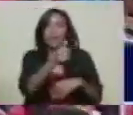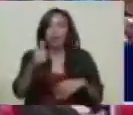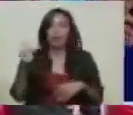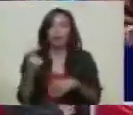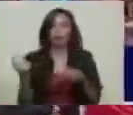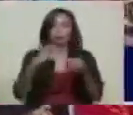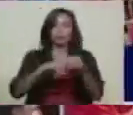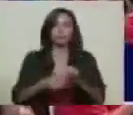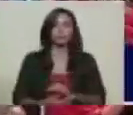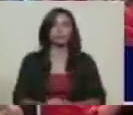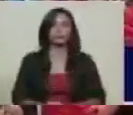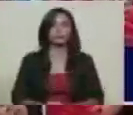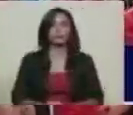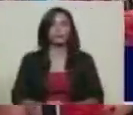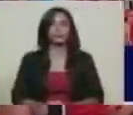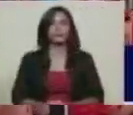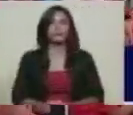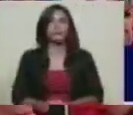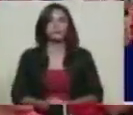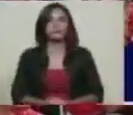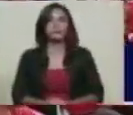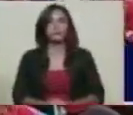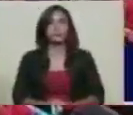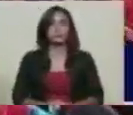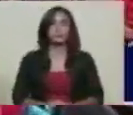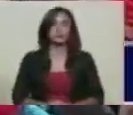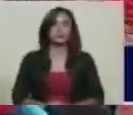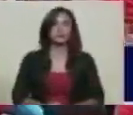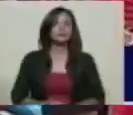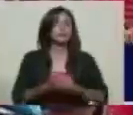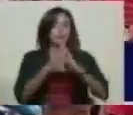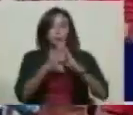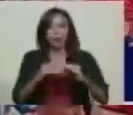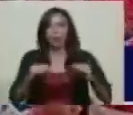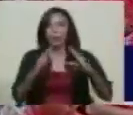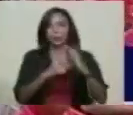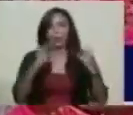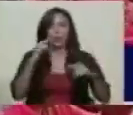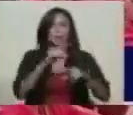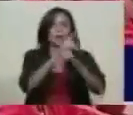Y he logrado, en base a consultas,